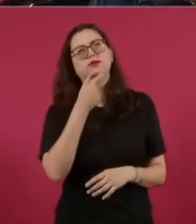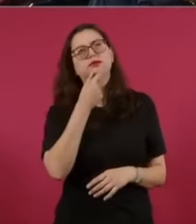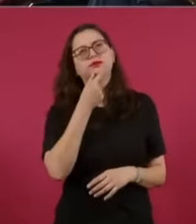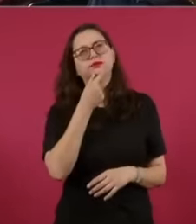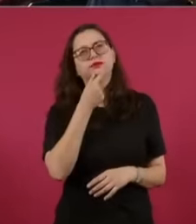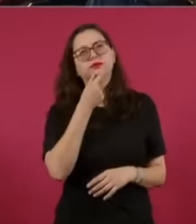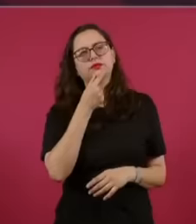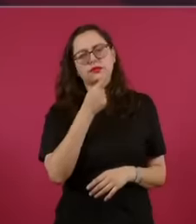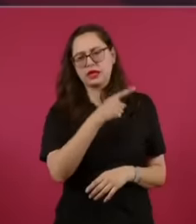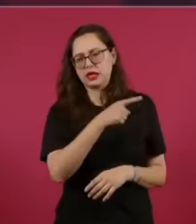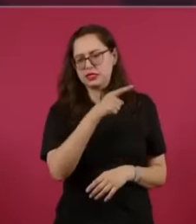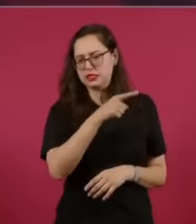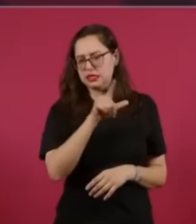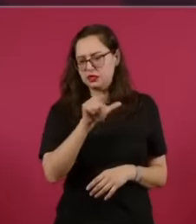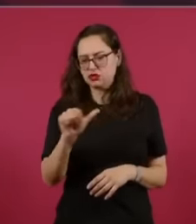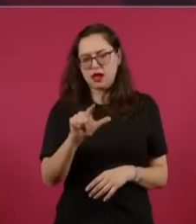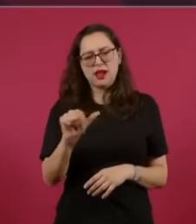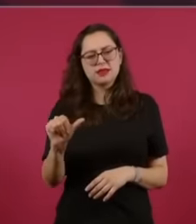de Los Ángeles.